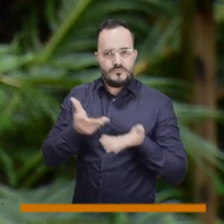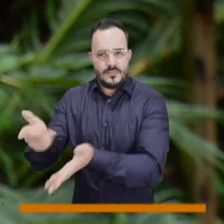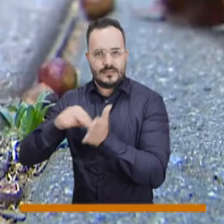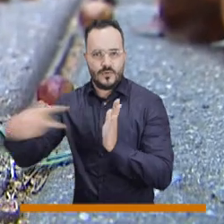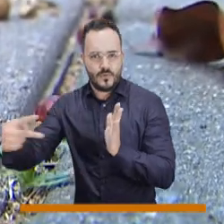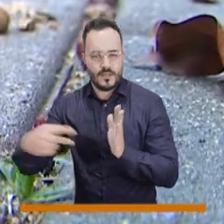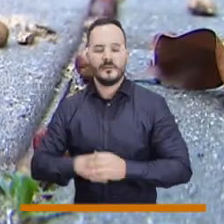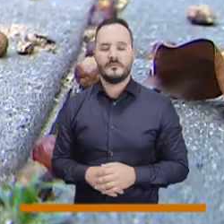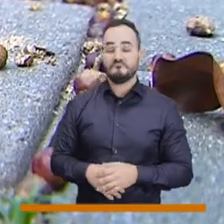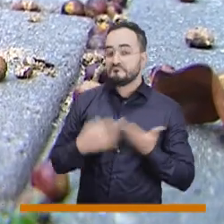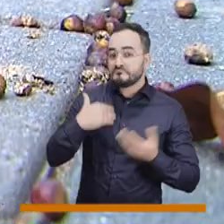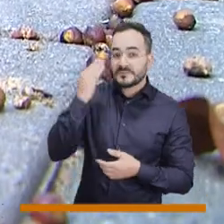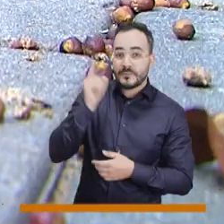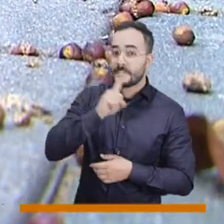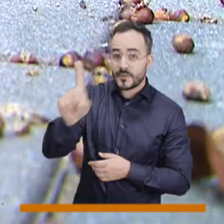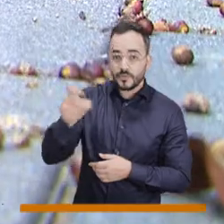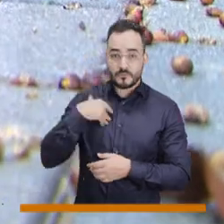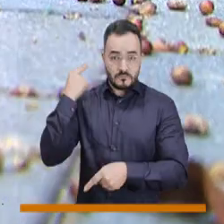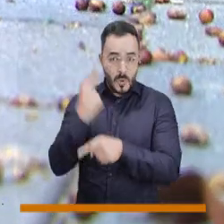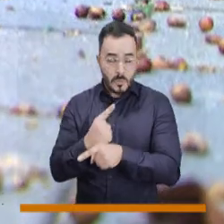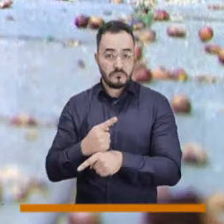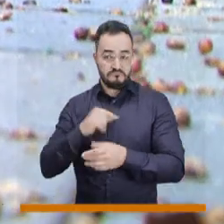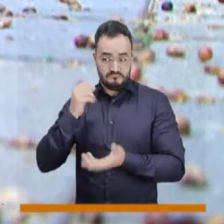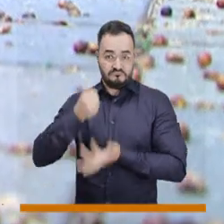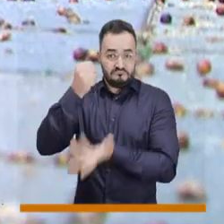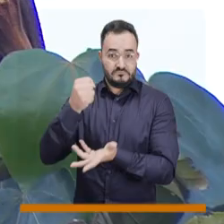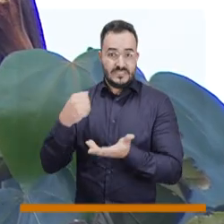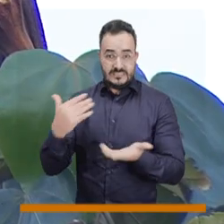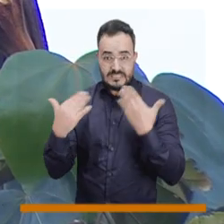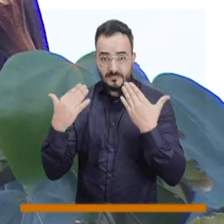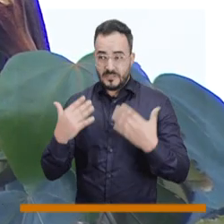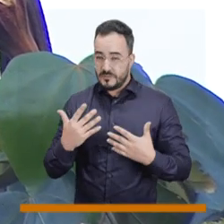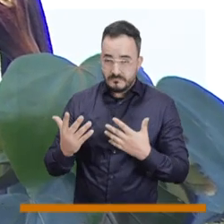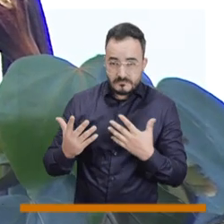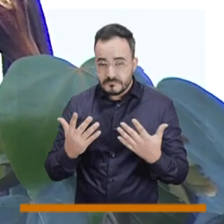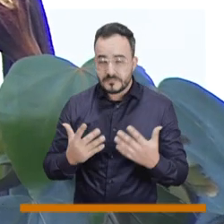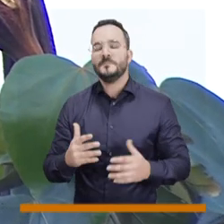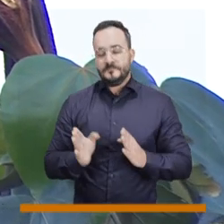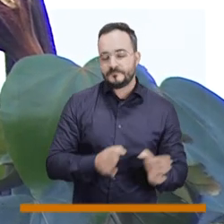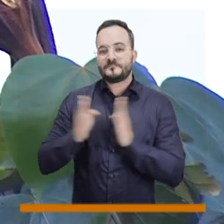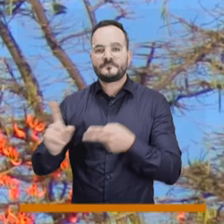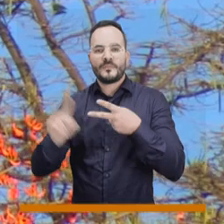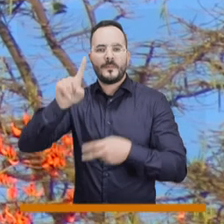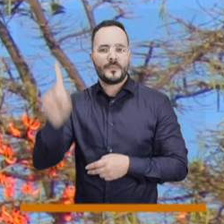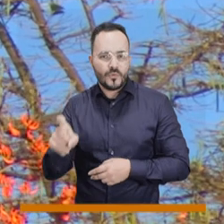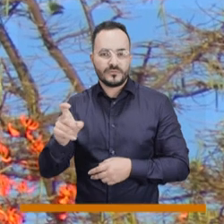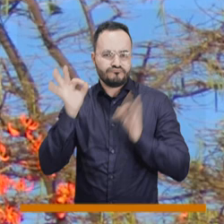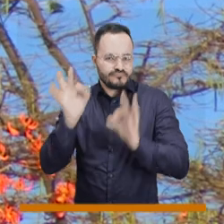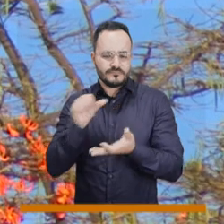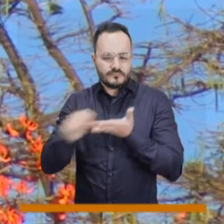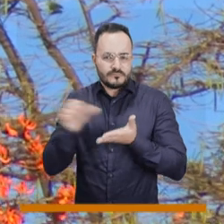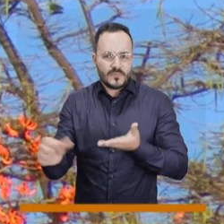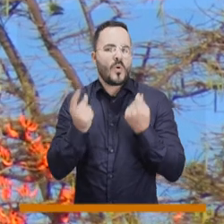mil millones de pesos para el rubro de tecnología. Y la pregunta es, ¿se hizo efectivo ese presupuesto? Y la otra